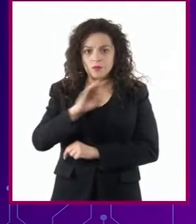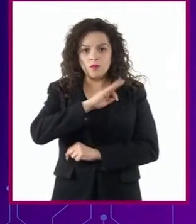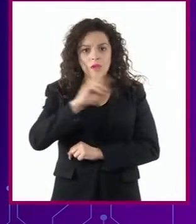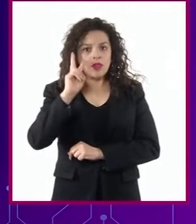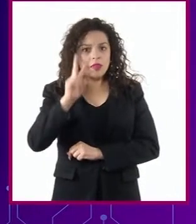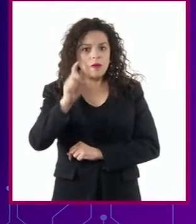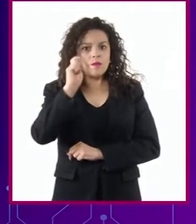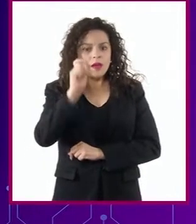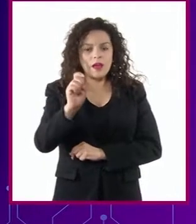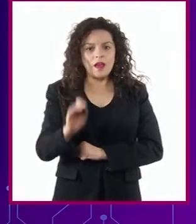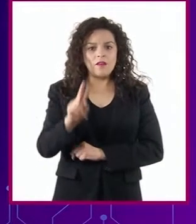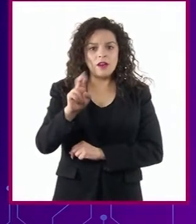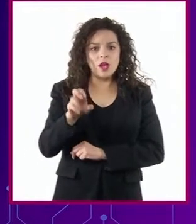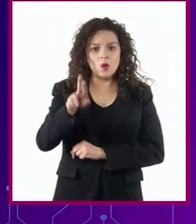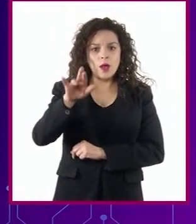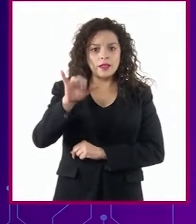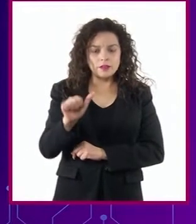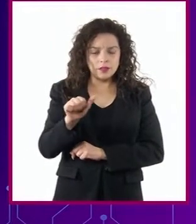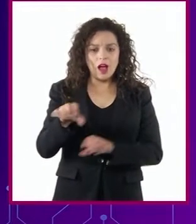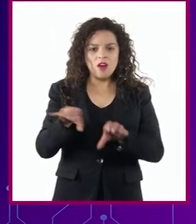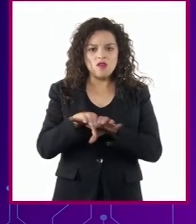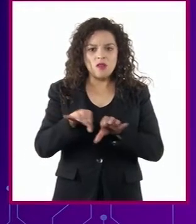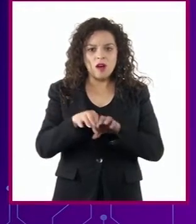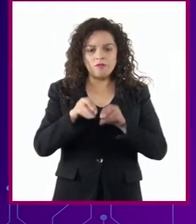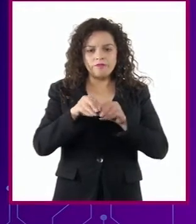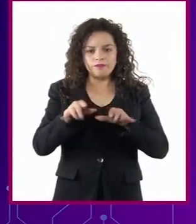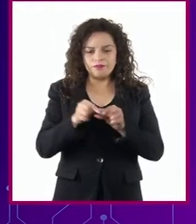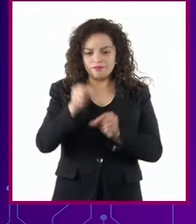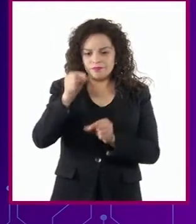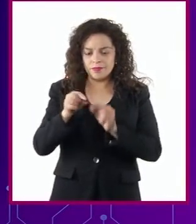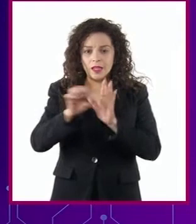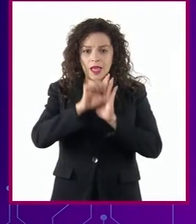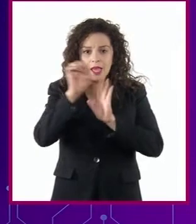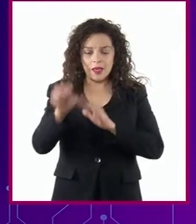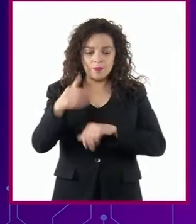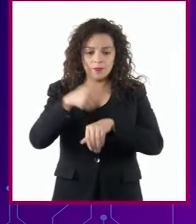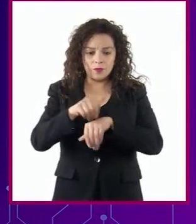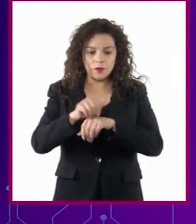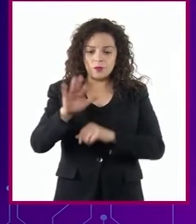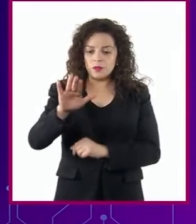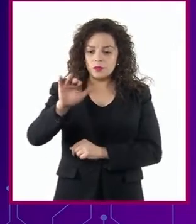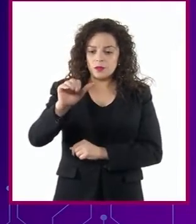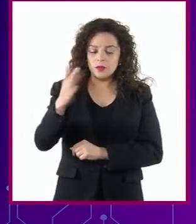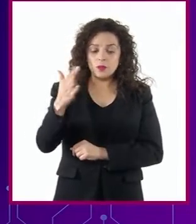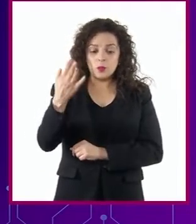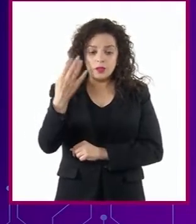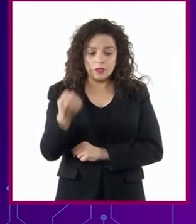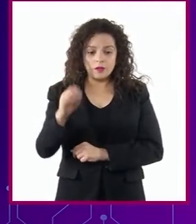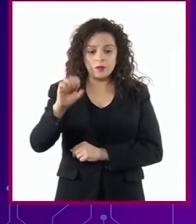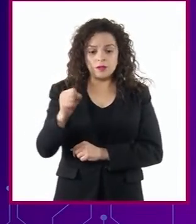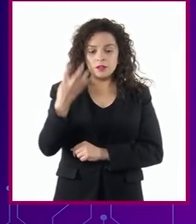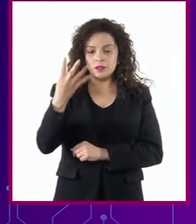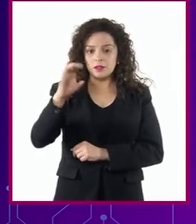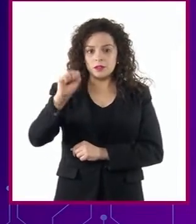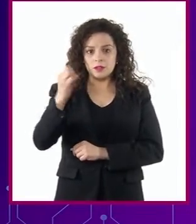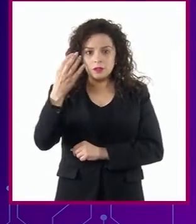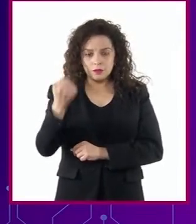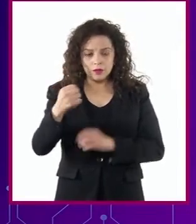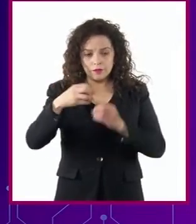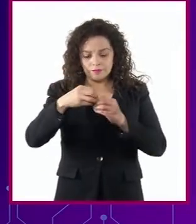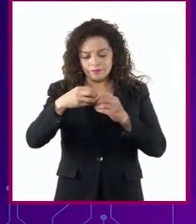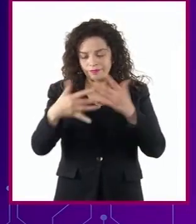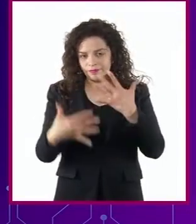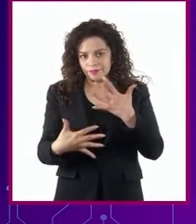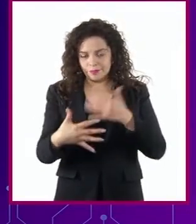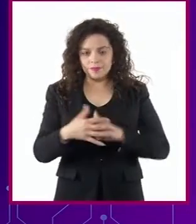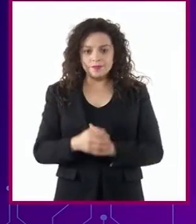de frecuencias. En el ejemplo, los números 59, 64, 69, etc.